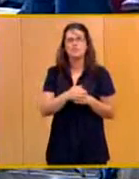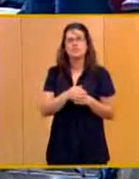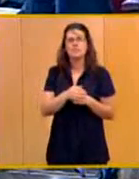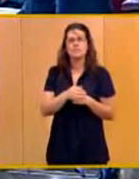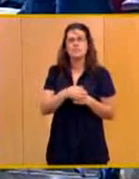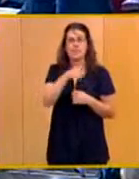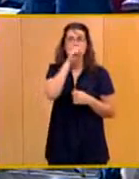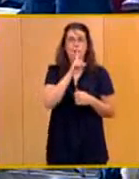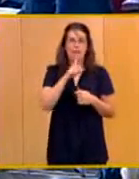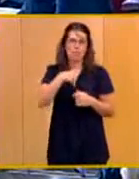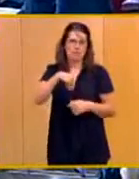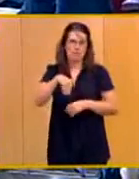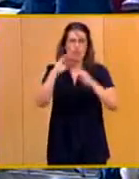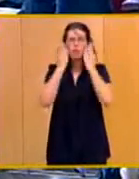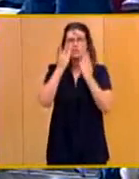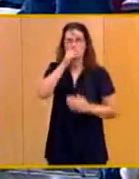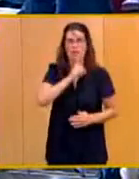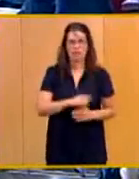se ha preguntado...